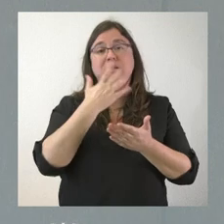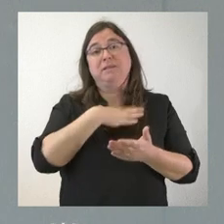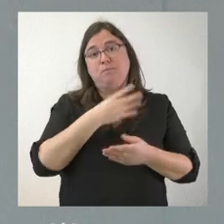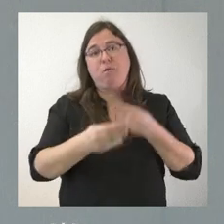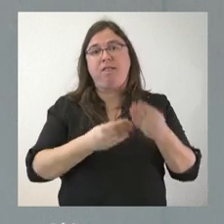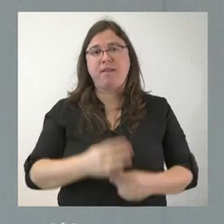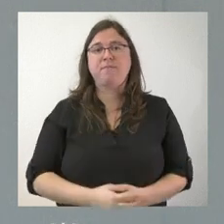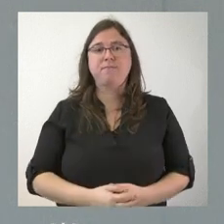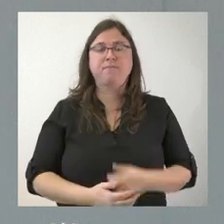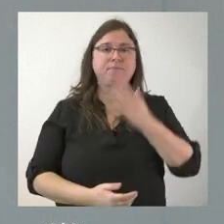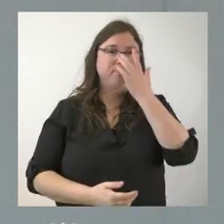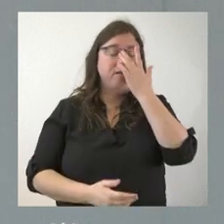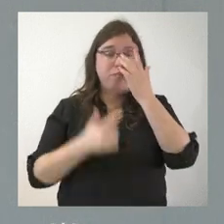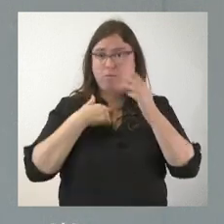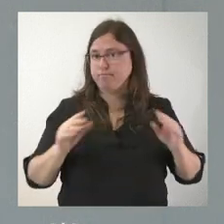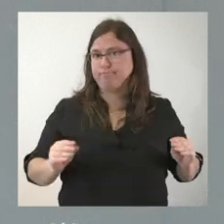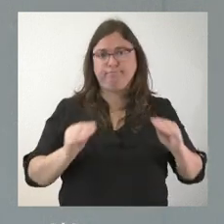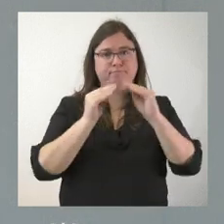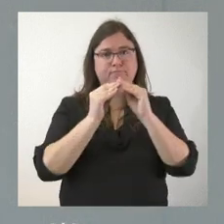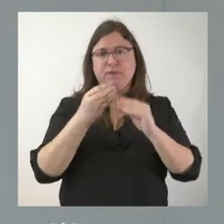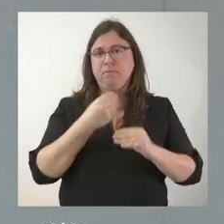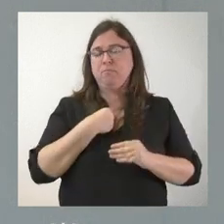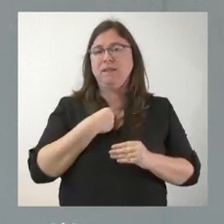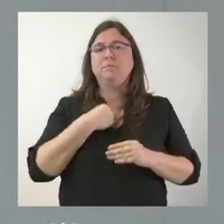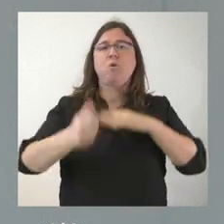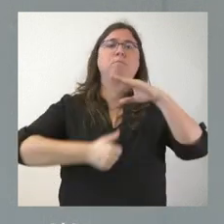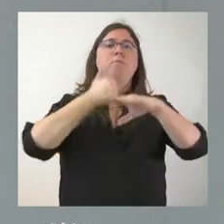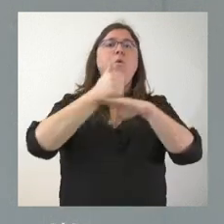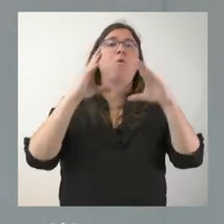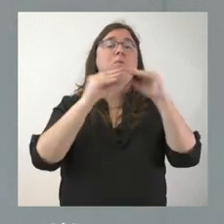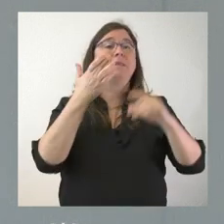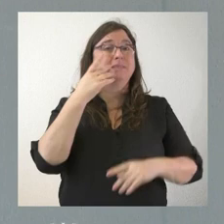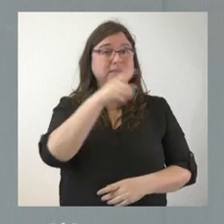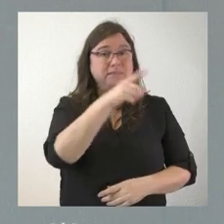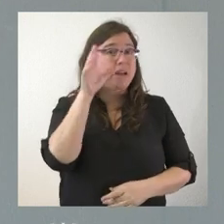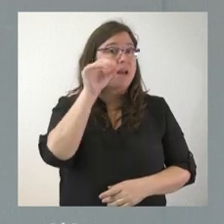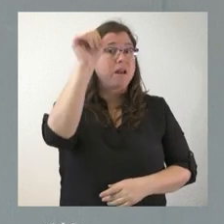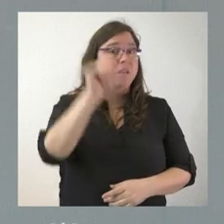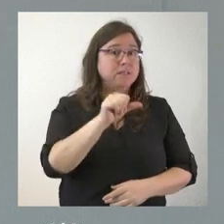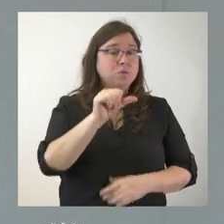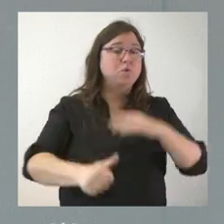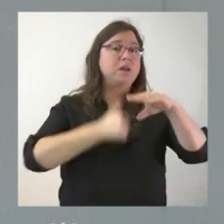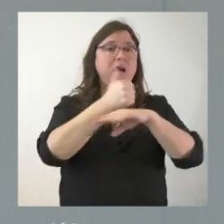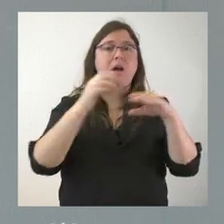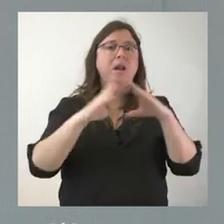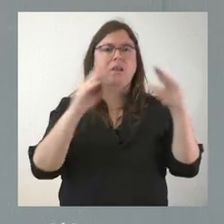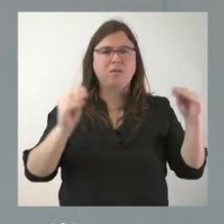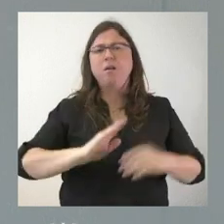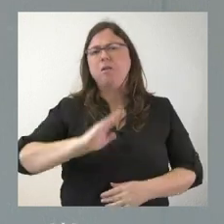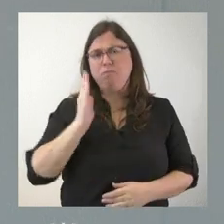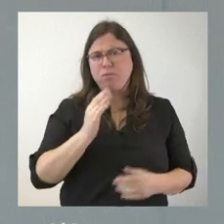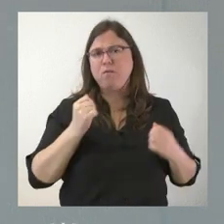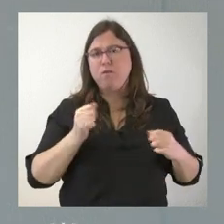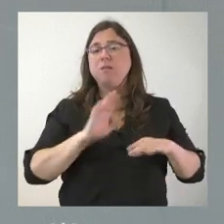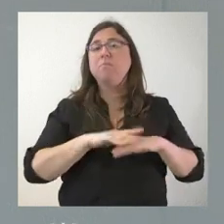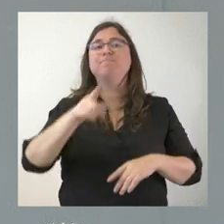para ello pero coincidimos plenamente con la opinión que tienen los rectores Y ustedes han escuchado los rectores de nuestra comunidad Autónoma son conscientes del perjuicio que esto causa para